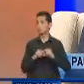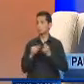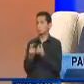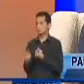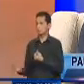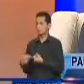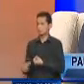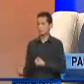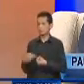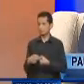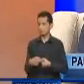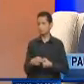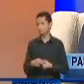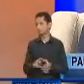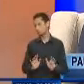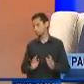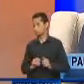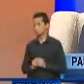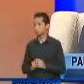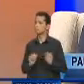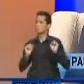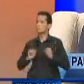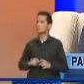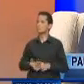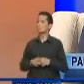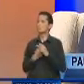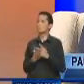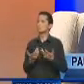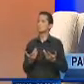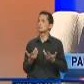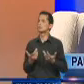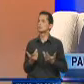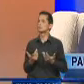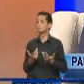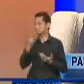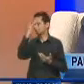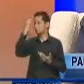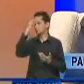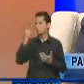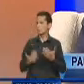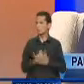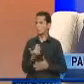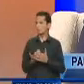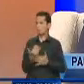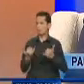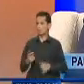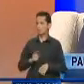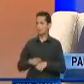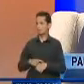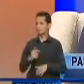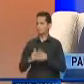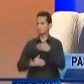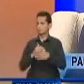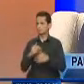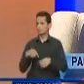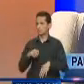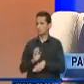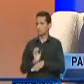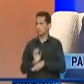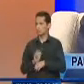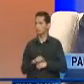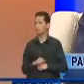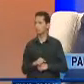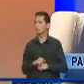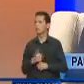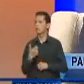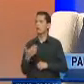participación social, que es un ingrediente que empieza ya a caracterizar este nuevo ciclo político del país. Recordemos